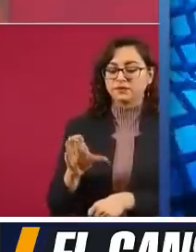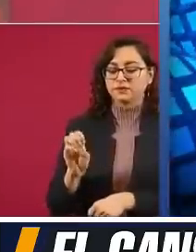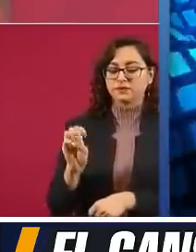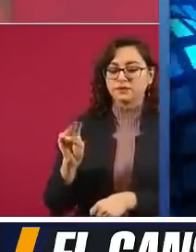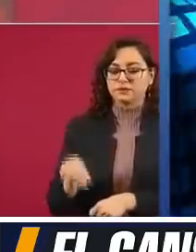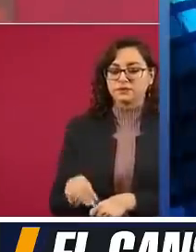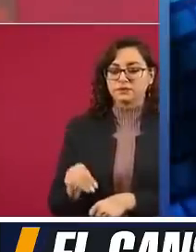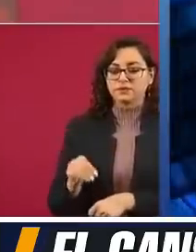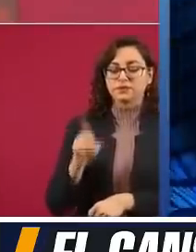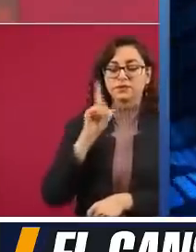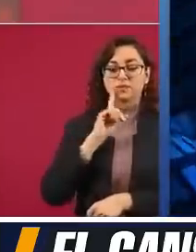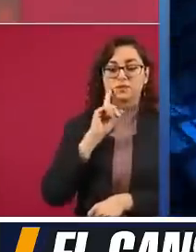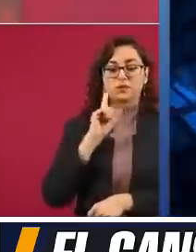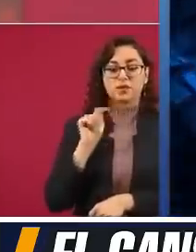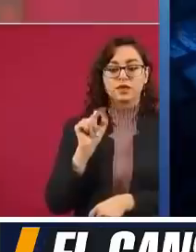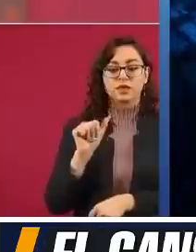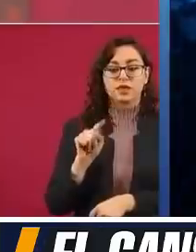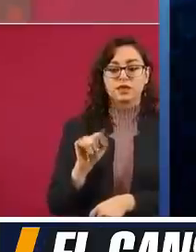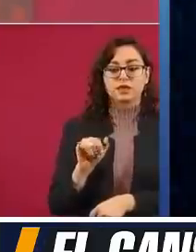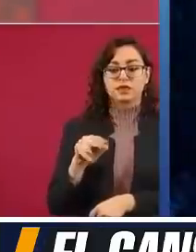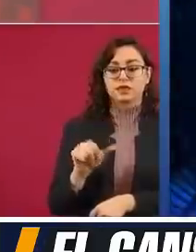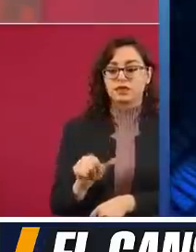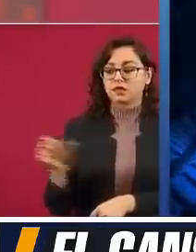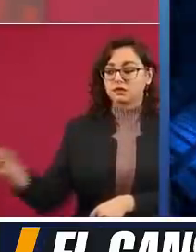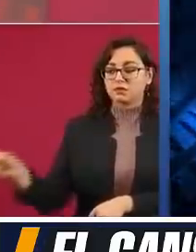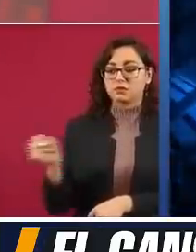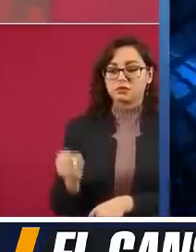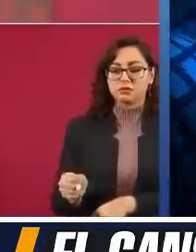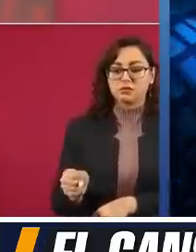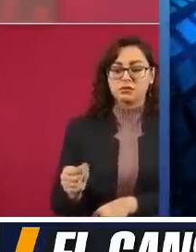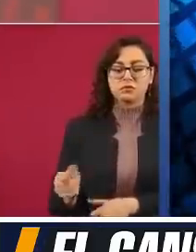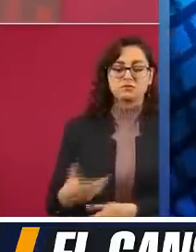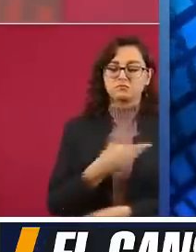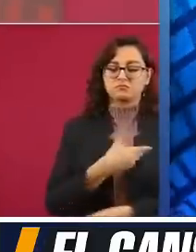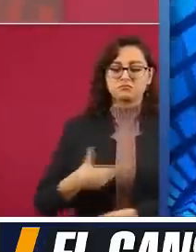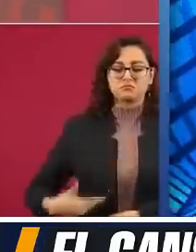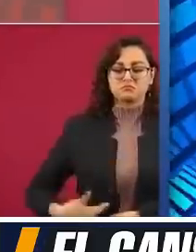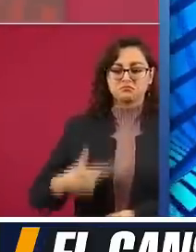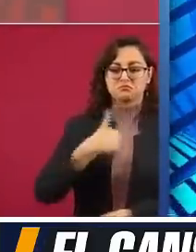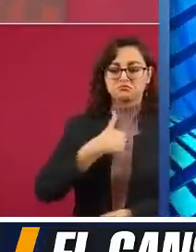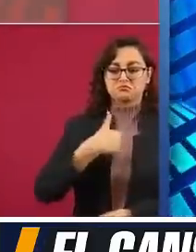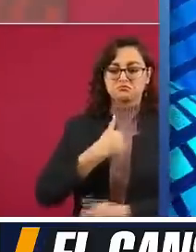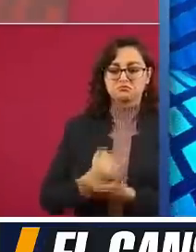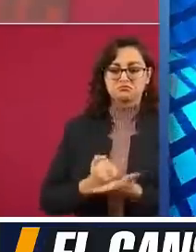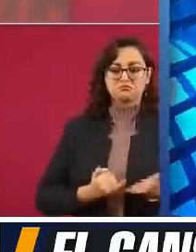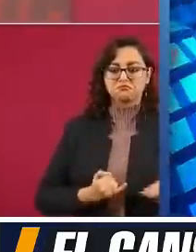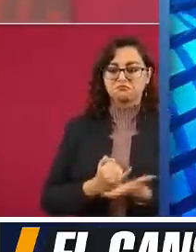gabinete es una decisión del Ejecutivo.